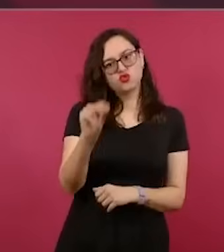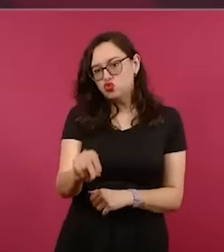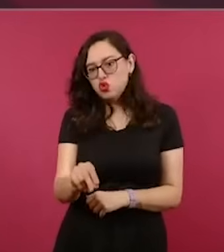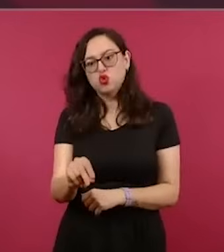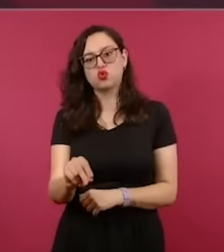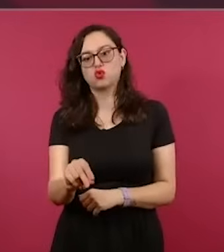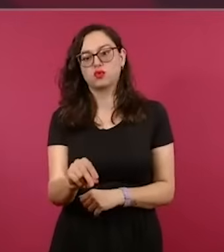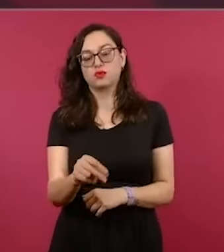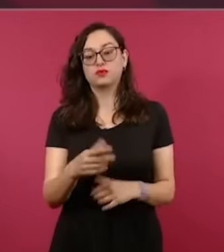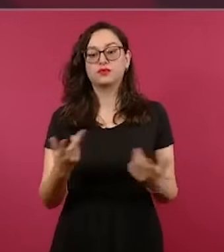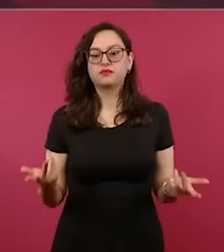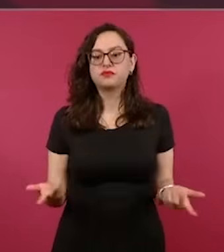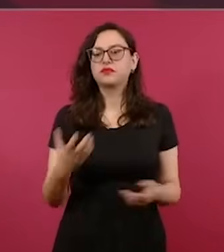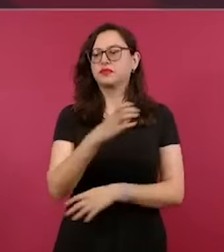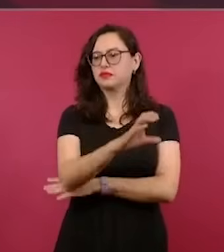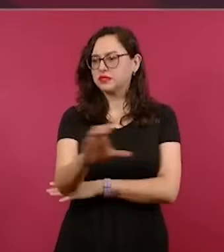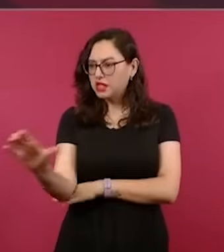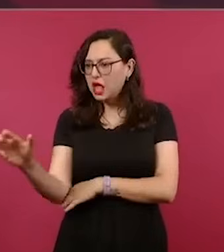progresistas,